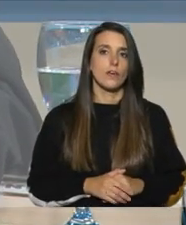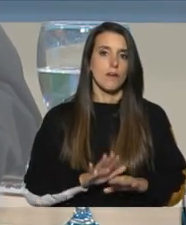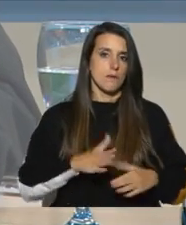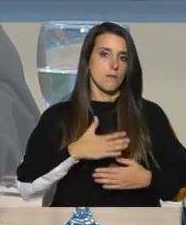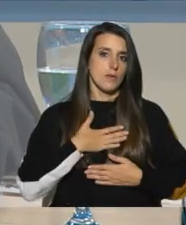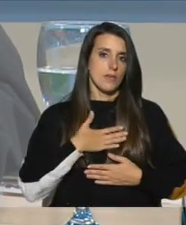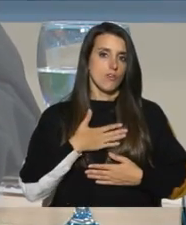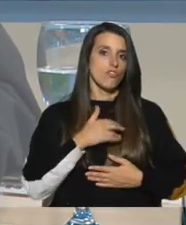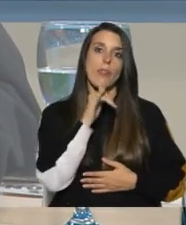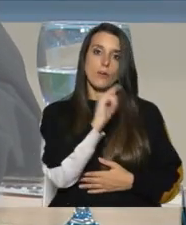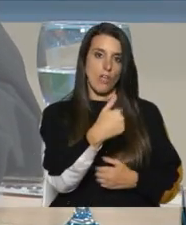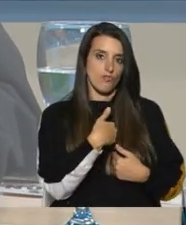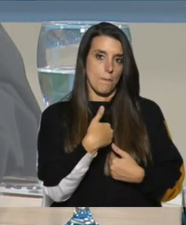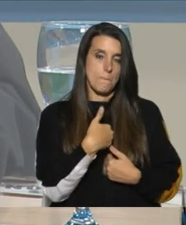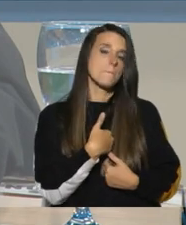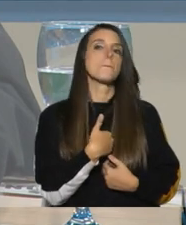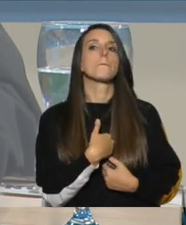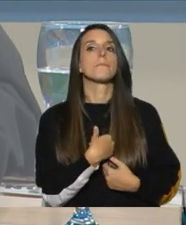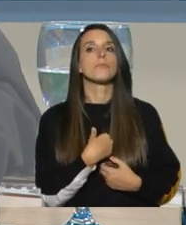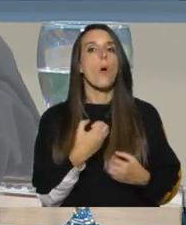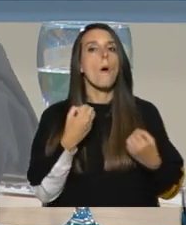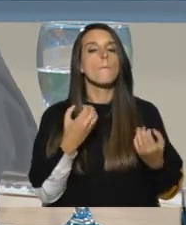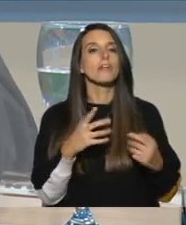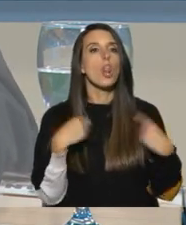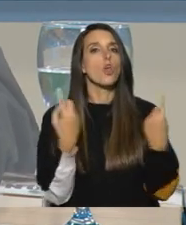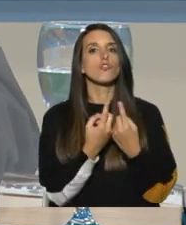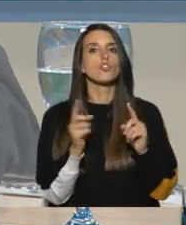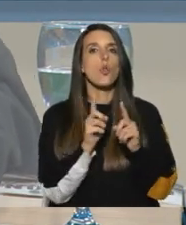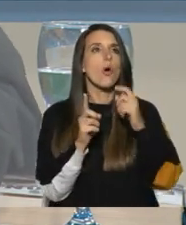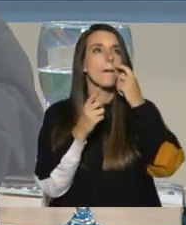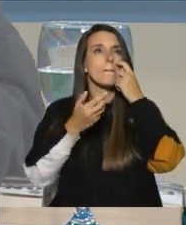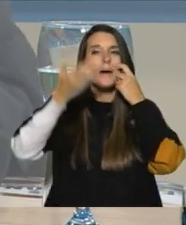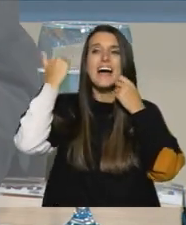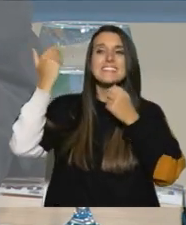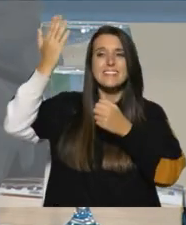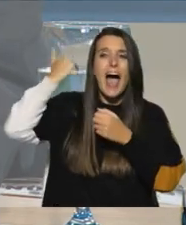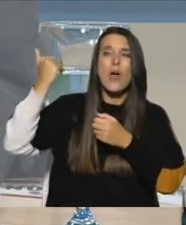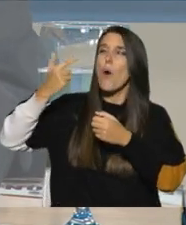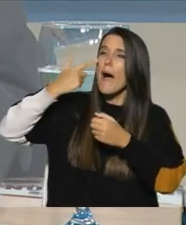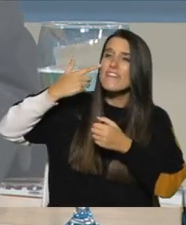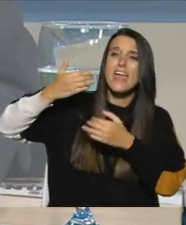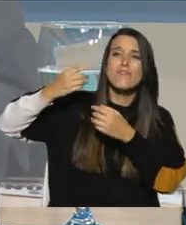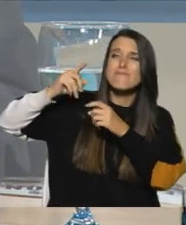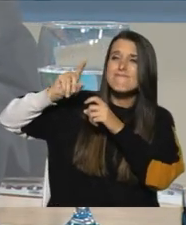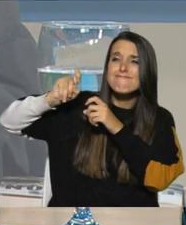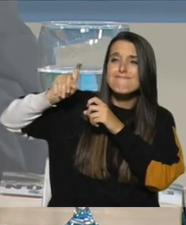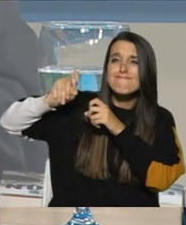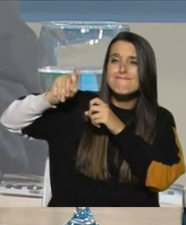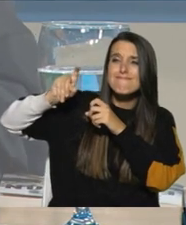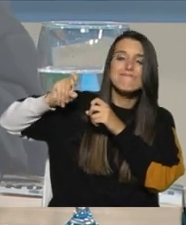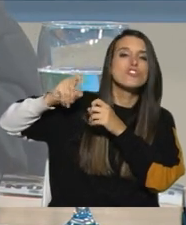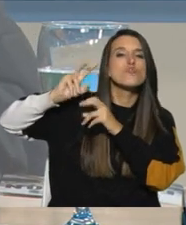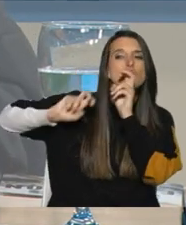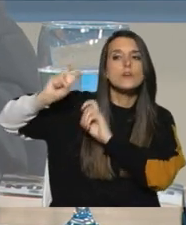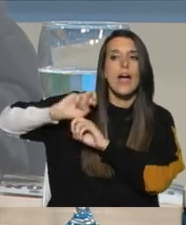personal las presenté, porque nosotros no vamos a escarbar en el pasado. Una cosa, nosotros queremos verdad, no queremos justicia. Ya está, lo de la justicia